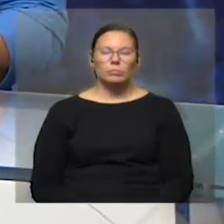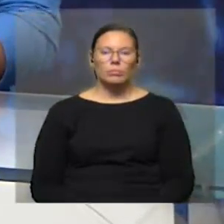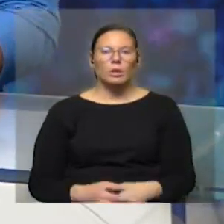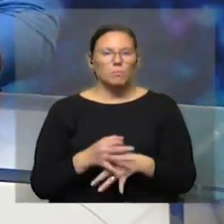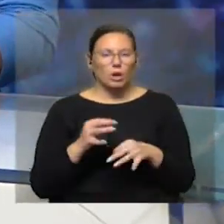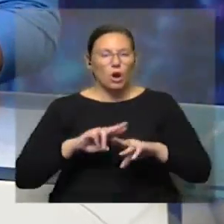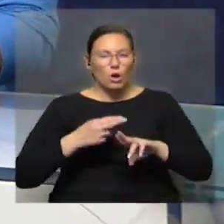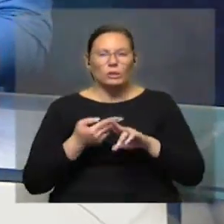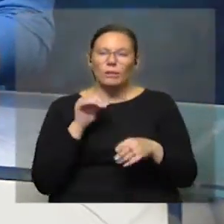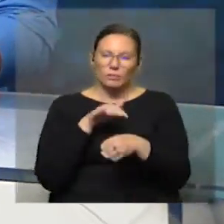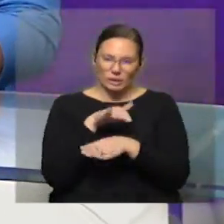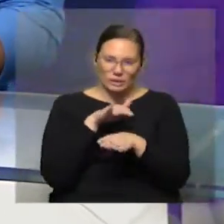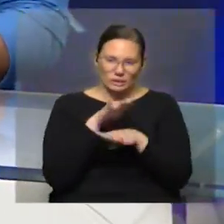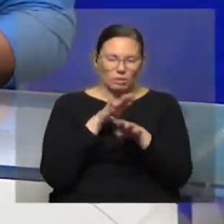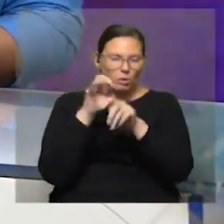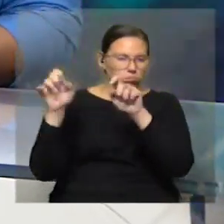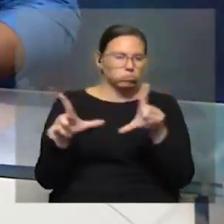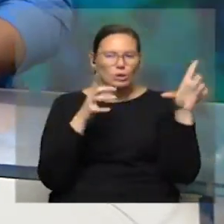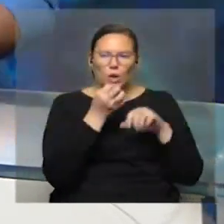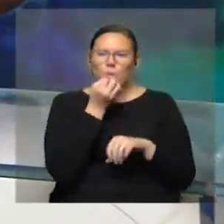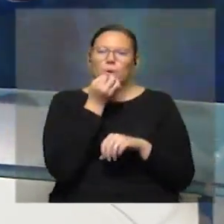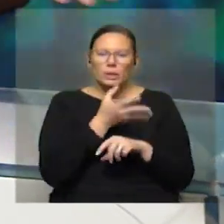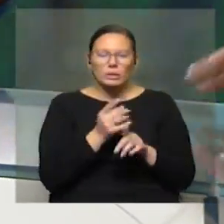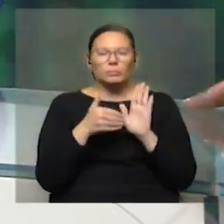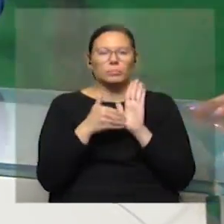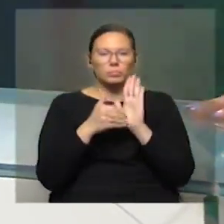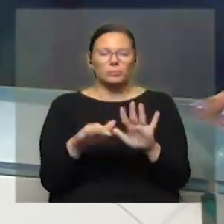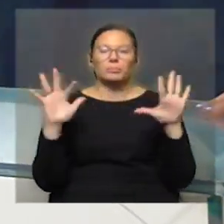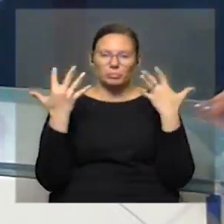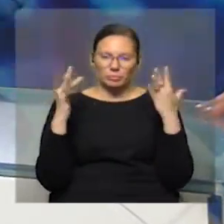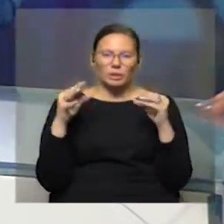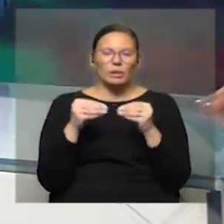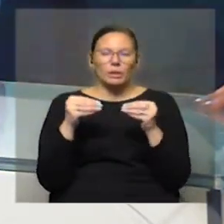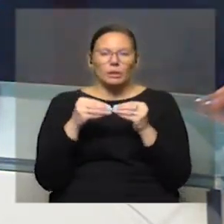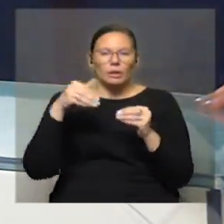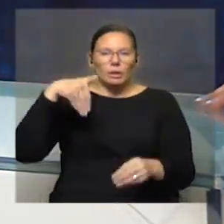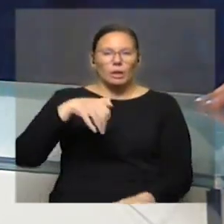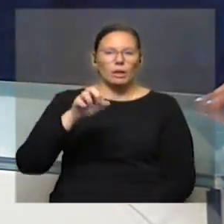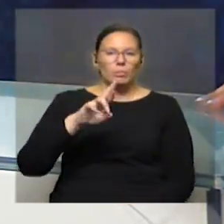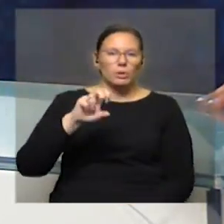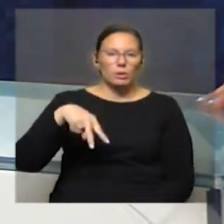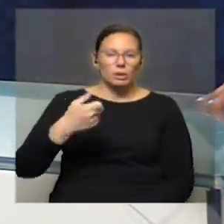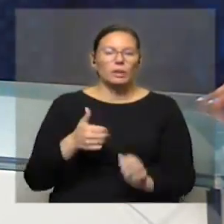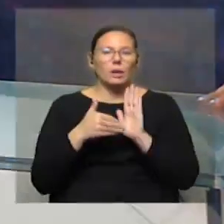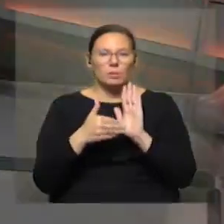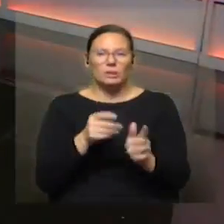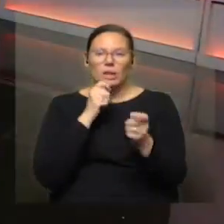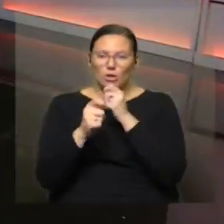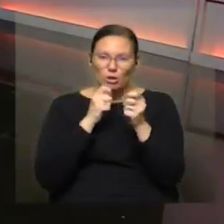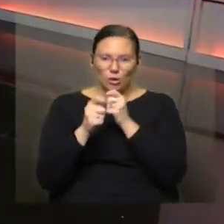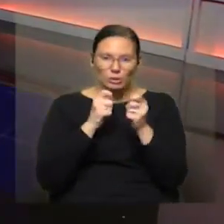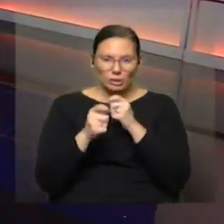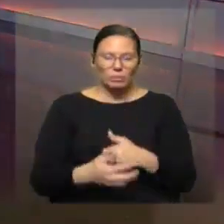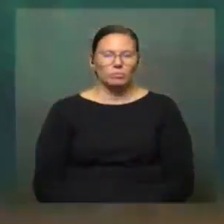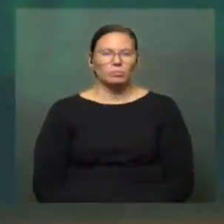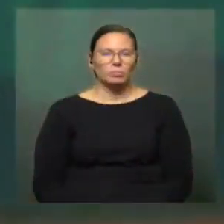Perfecto, una vez más felicitamos por ese bumper que está buenísimo y presentamos con un fuerte aplauso a nuestra compañera Morena Ferreira que viene a presentar la nota que